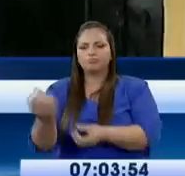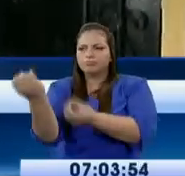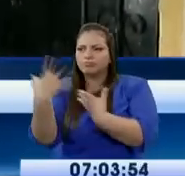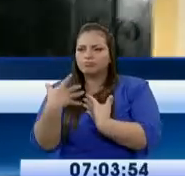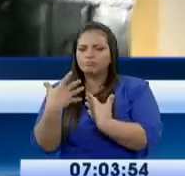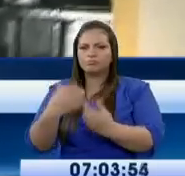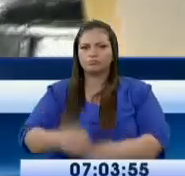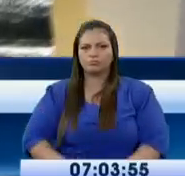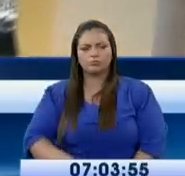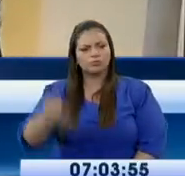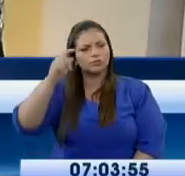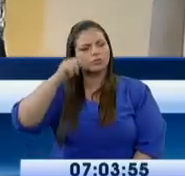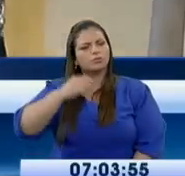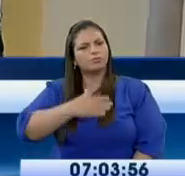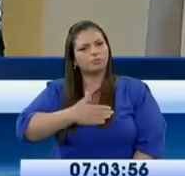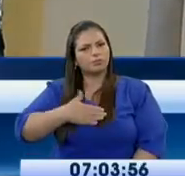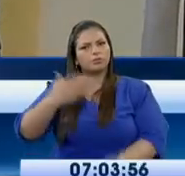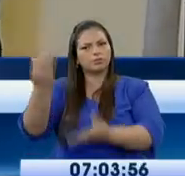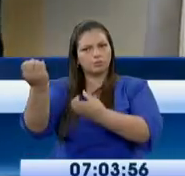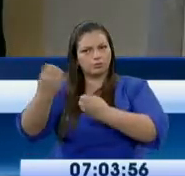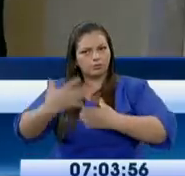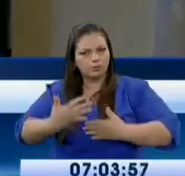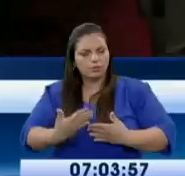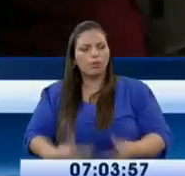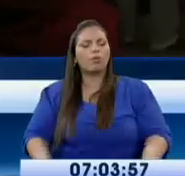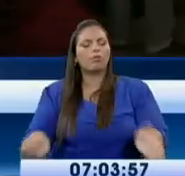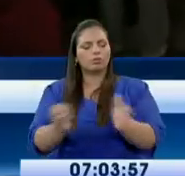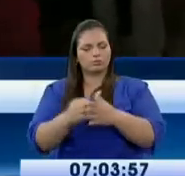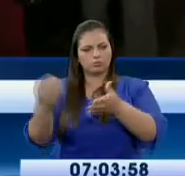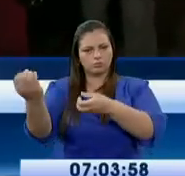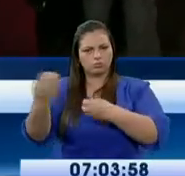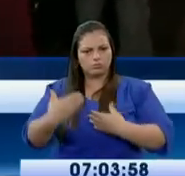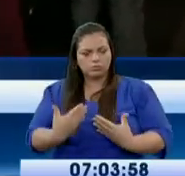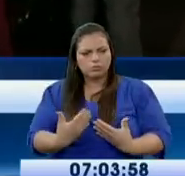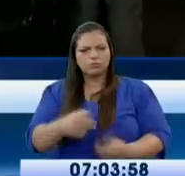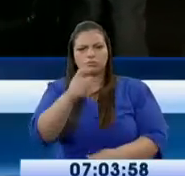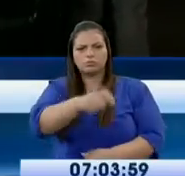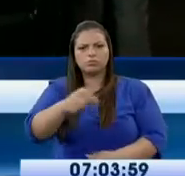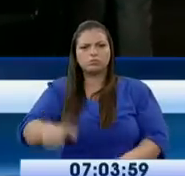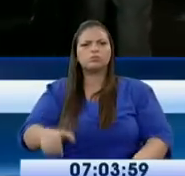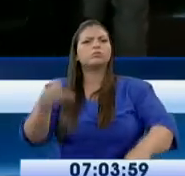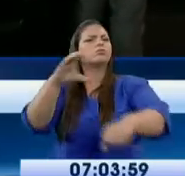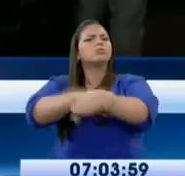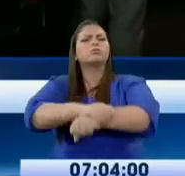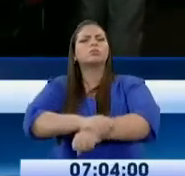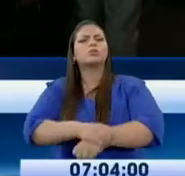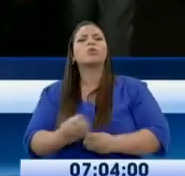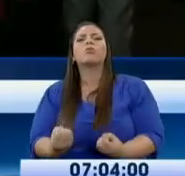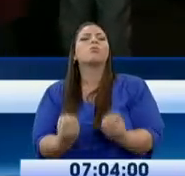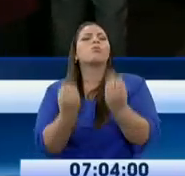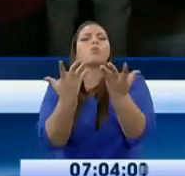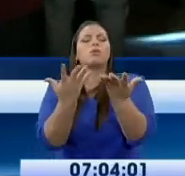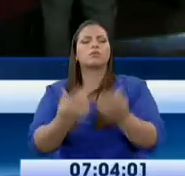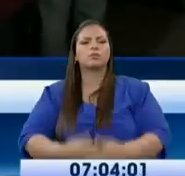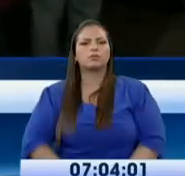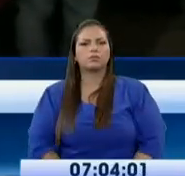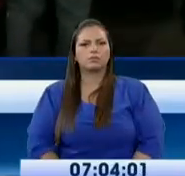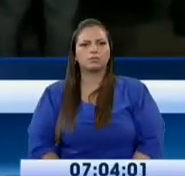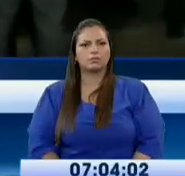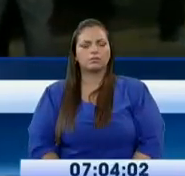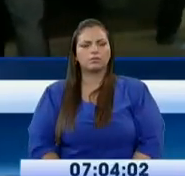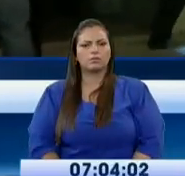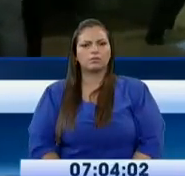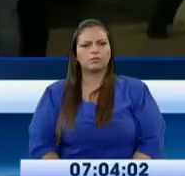¿Podrías recordarnos y reiterarnos cuántas personas han sido detenidas hasta este momento y si dentro de